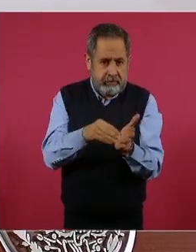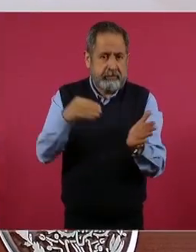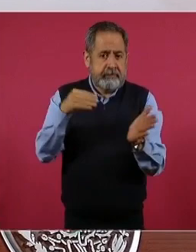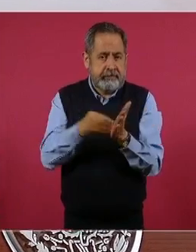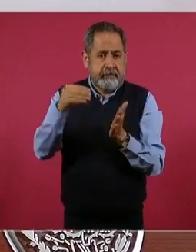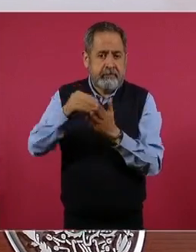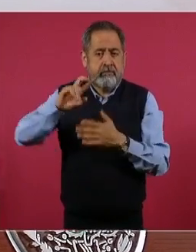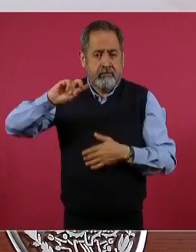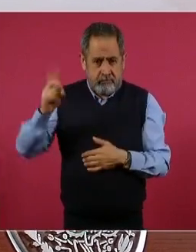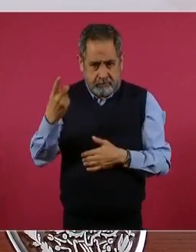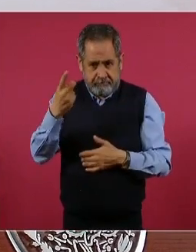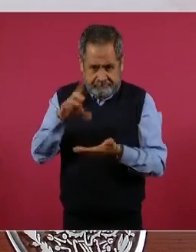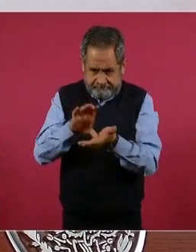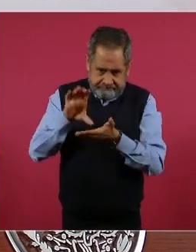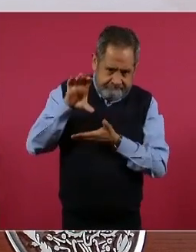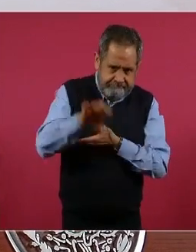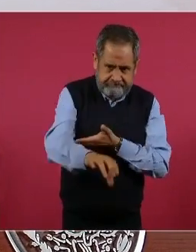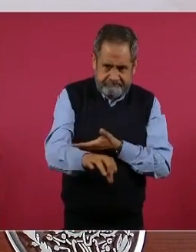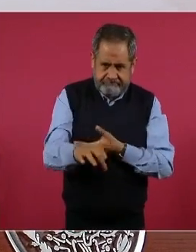4,000,000,000 de dólares.